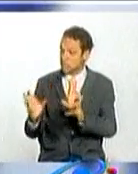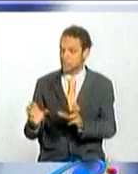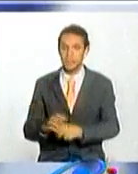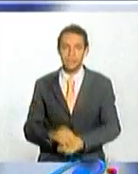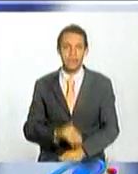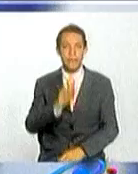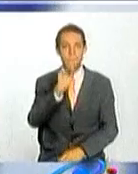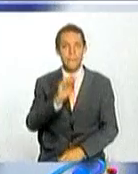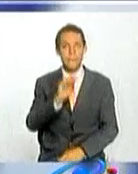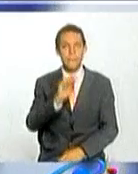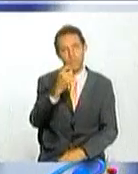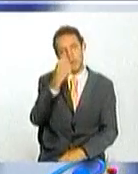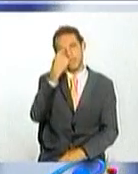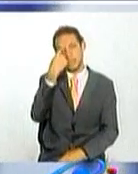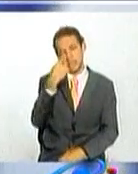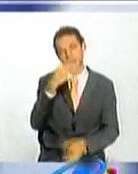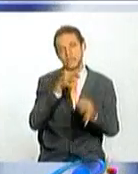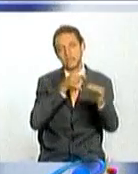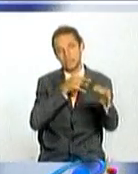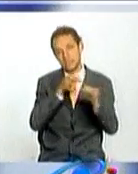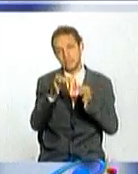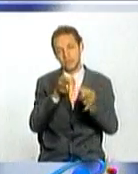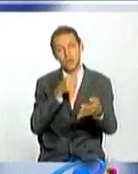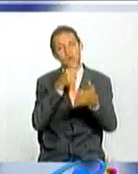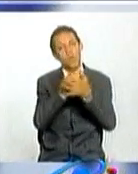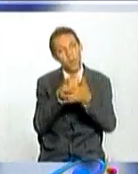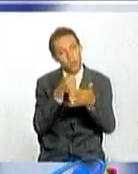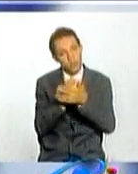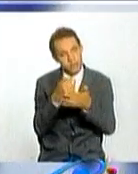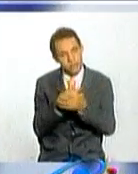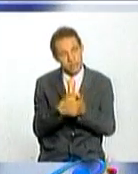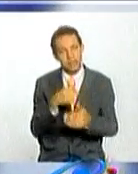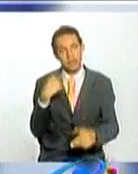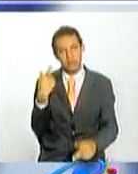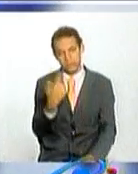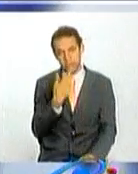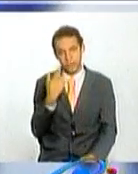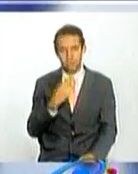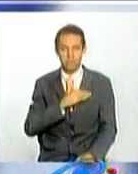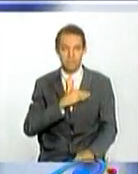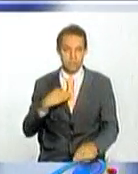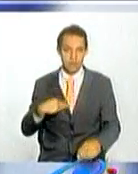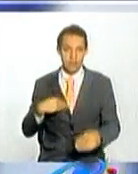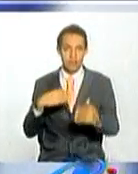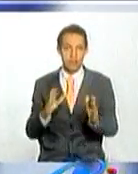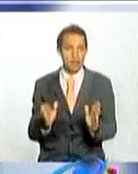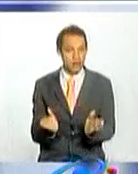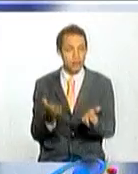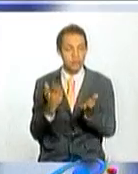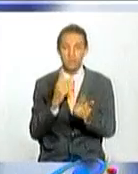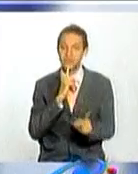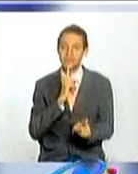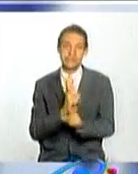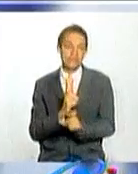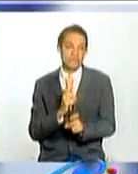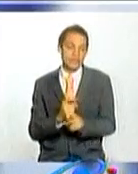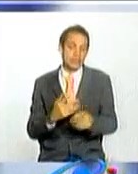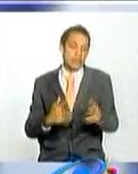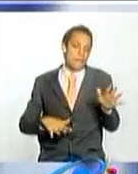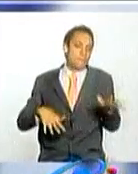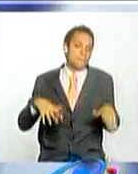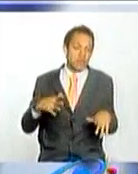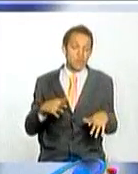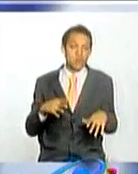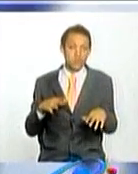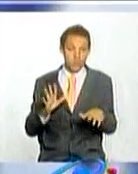ustedes entiendan por qué nosotros somos tan insistentes de la parte diagnóstica. Es muy difícil, uno sí puede